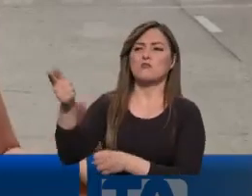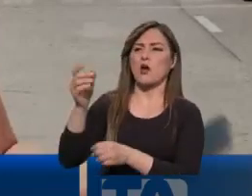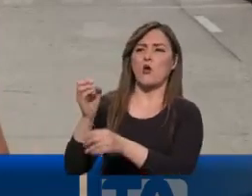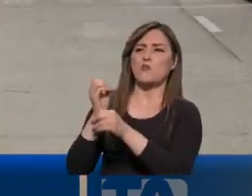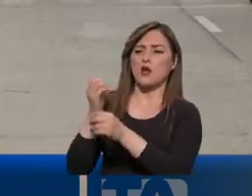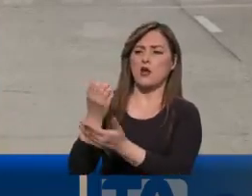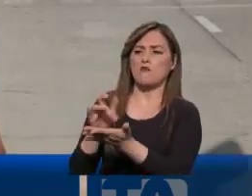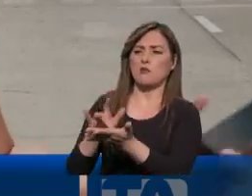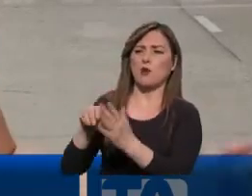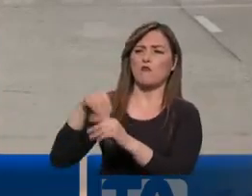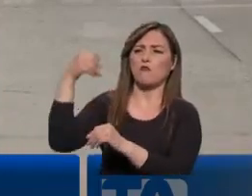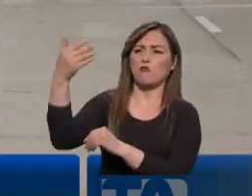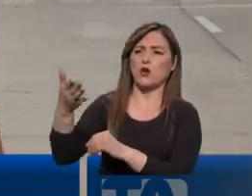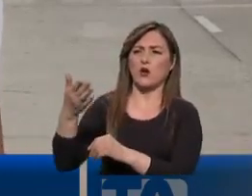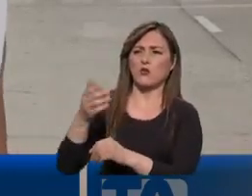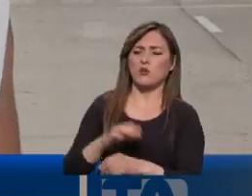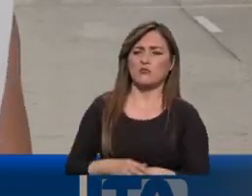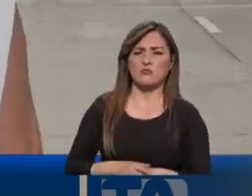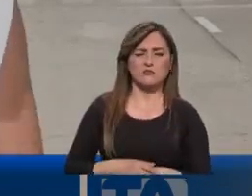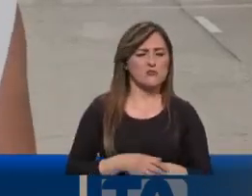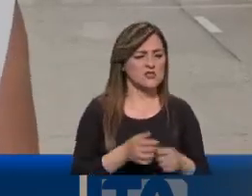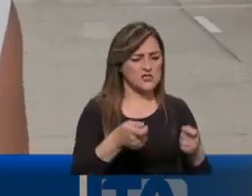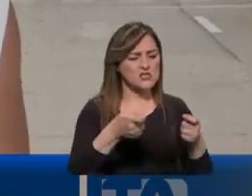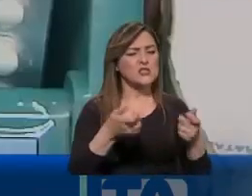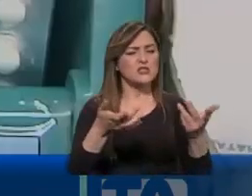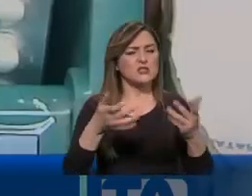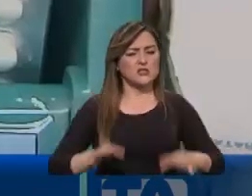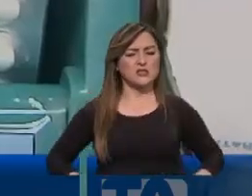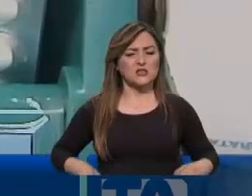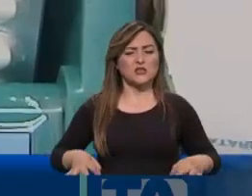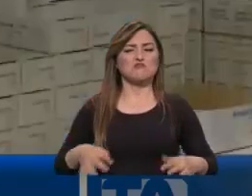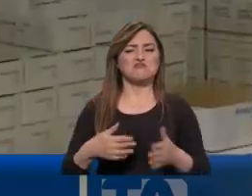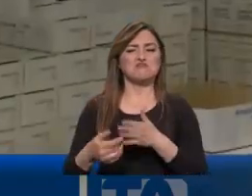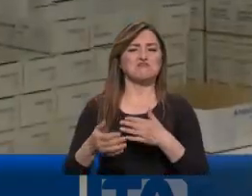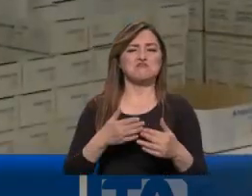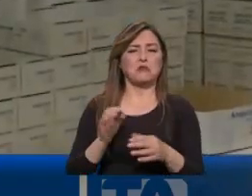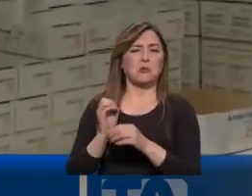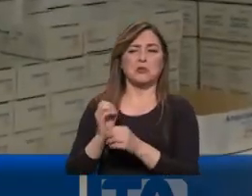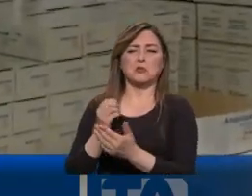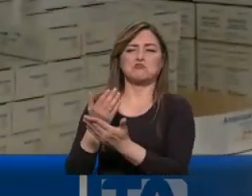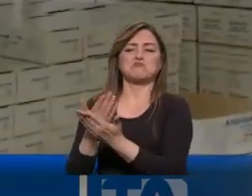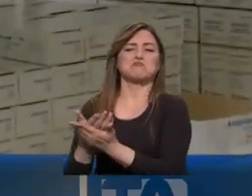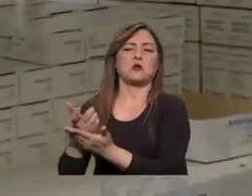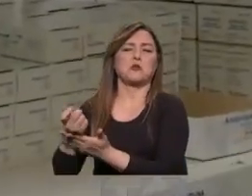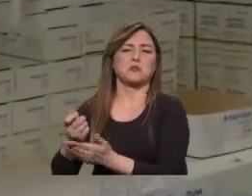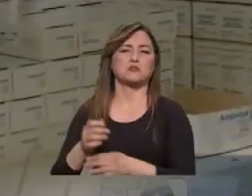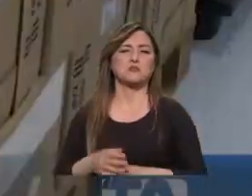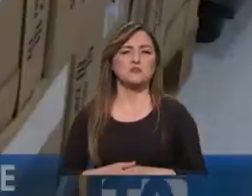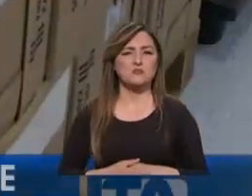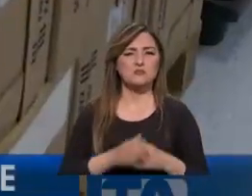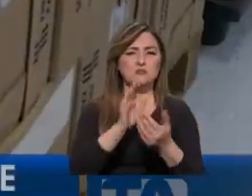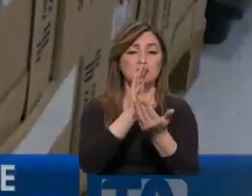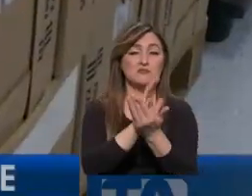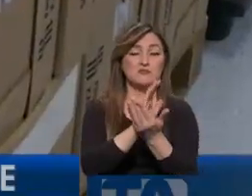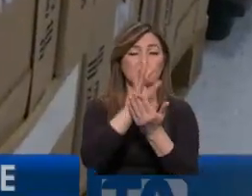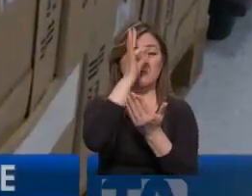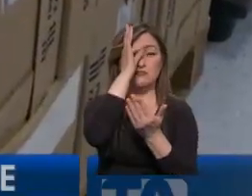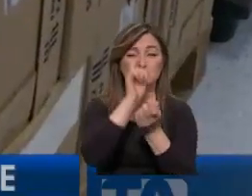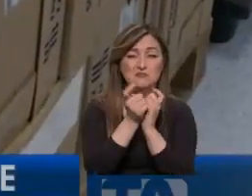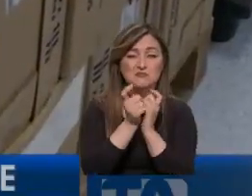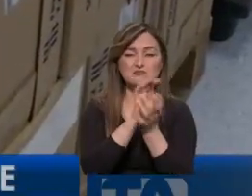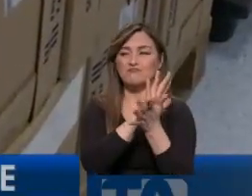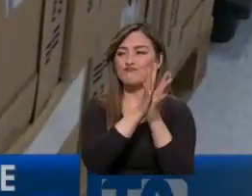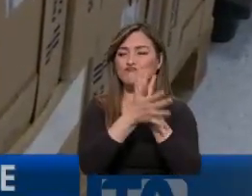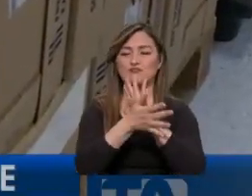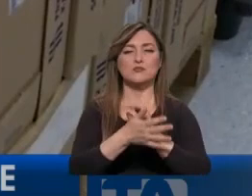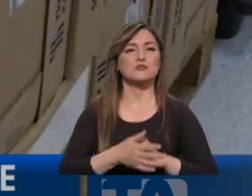insumos elementales en las farmacias, en la parte exterior de estos hospitales, que nada ha cambiado en las casas de salud del IES. Entonces, ¿por